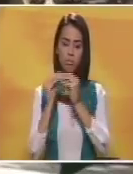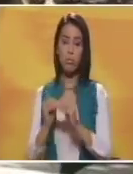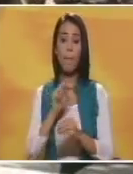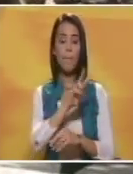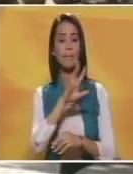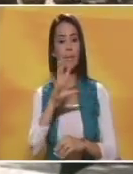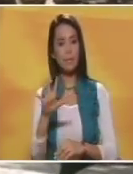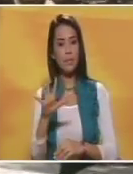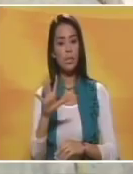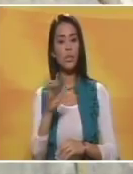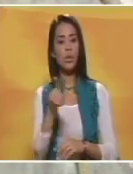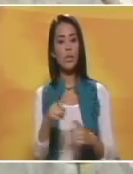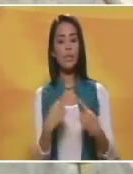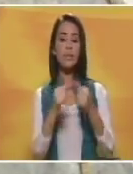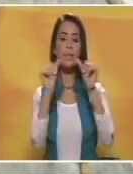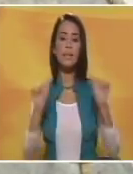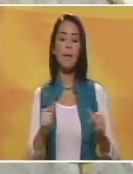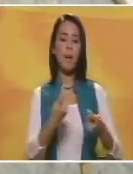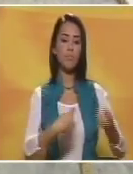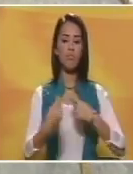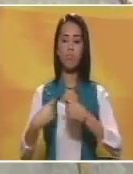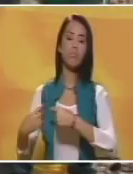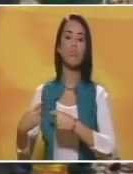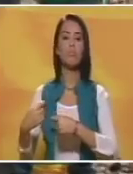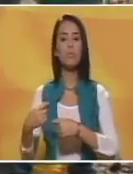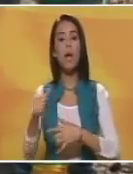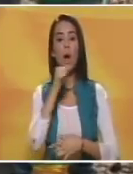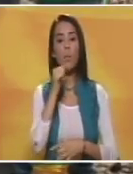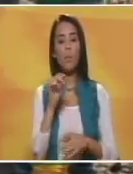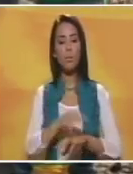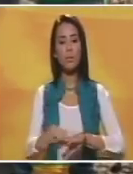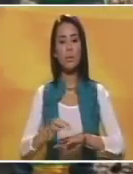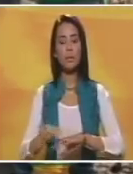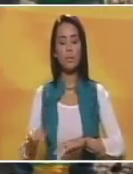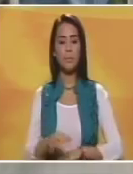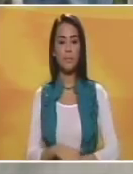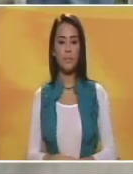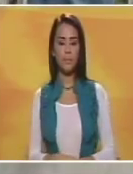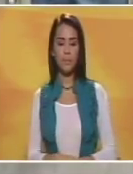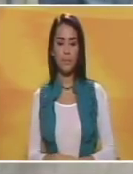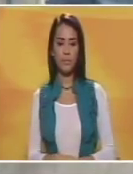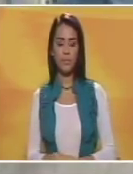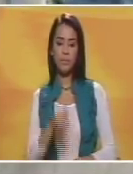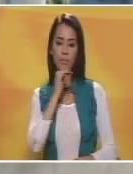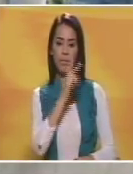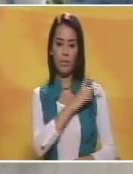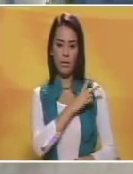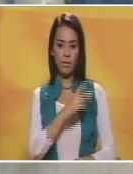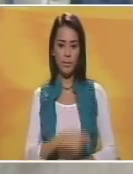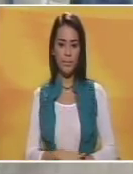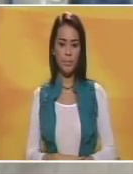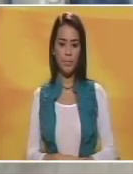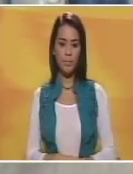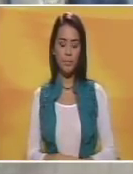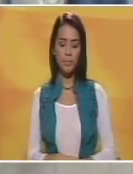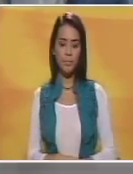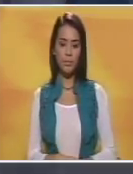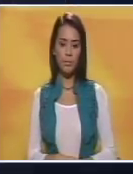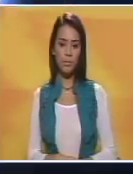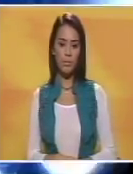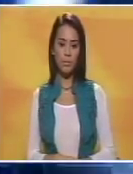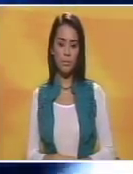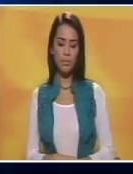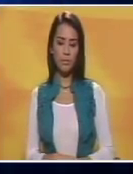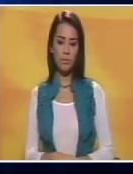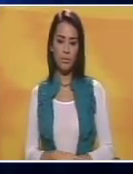25 botes menores en el sistema de distribución de agua en el municipio. De Altos Visión, Alberto Rebeto, Noticiero Venevisión.